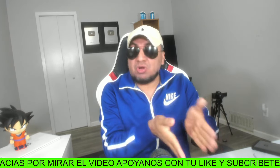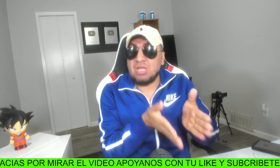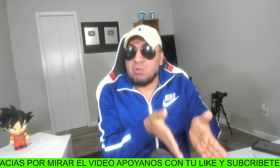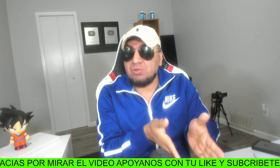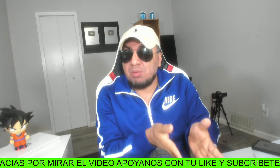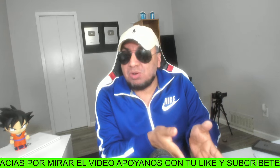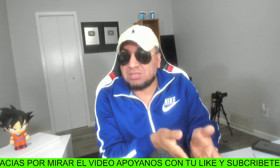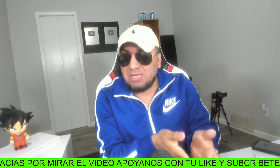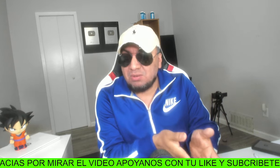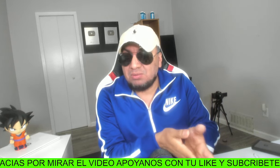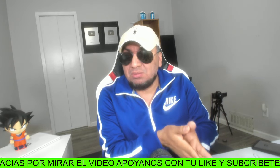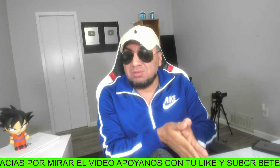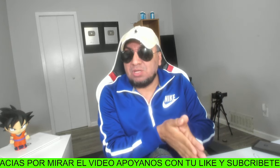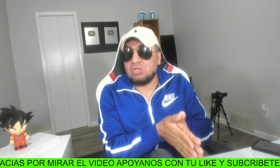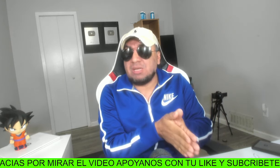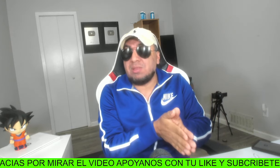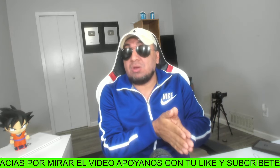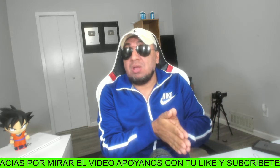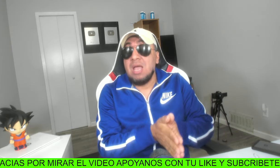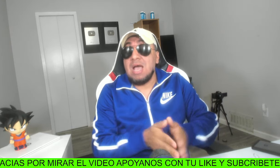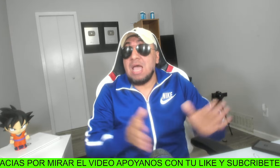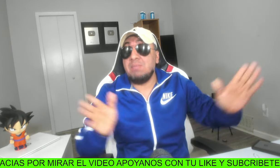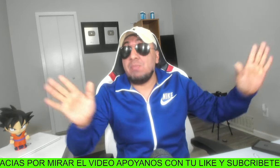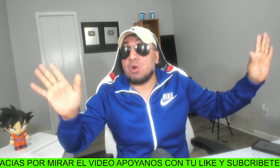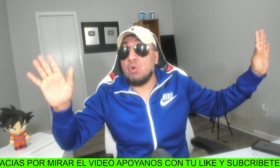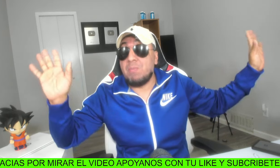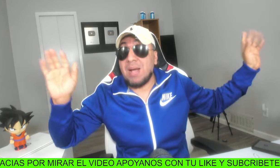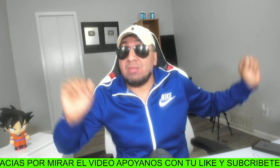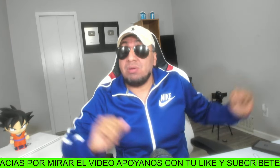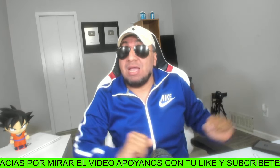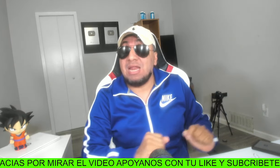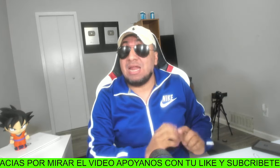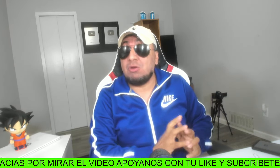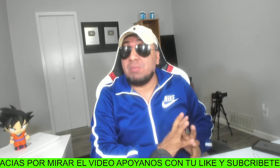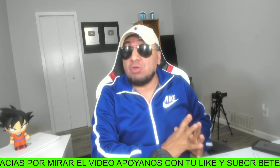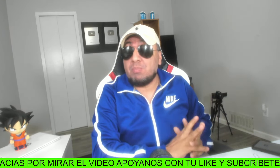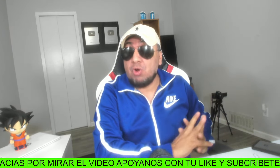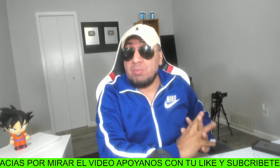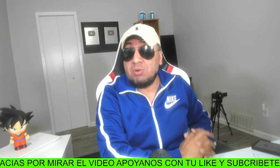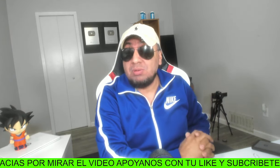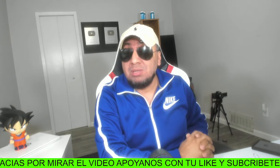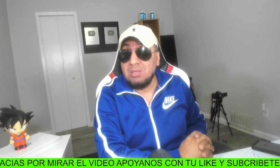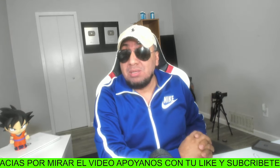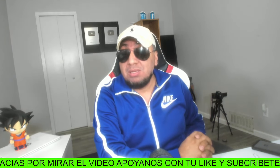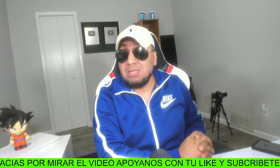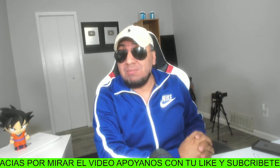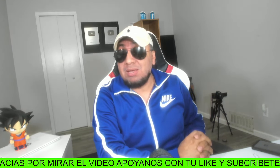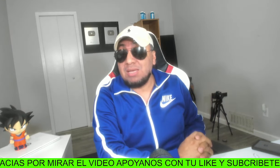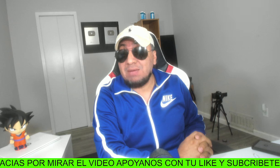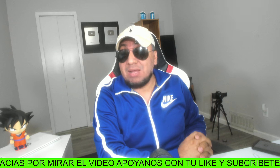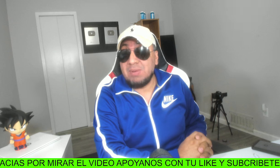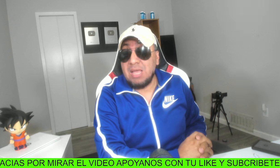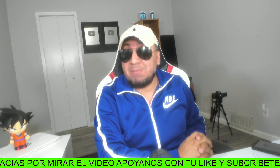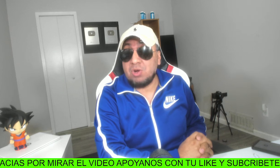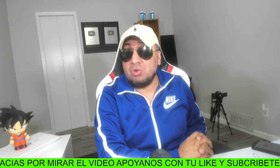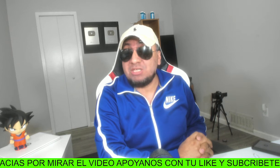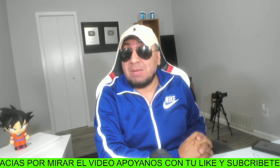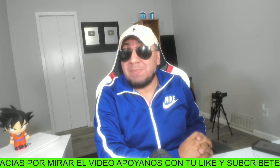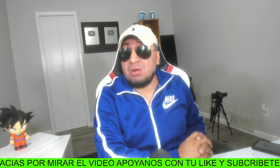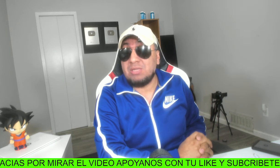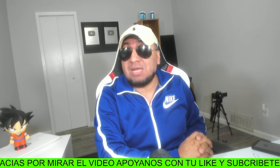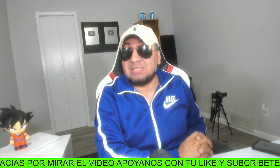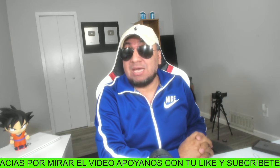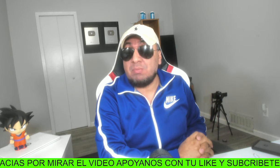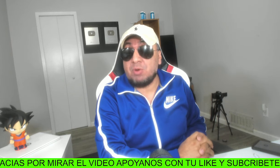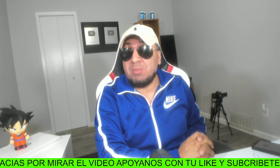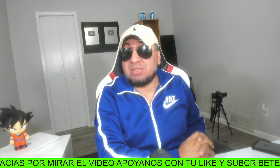están amortiguando el bolsillo de los salvadoreños. Hay muy preocupados, el enano medio polvo. Qué barbaridad, por eso no echa